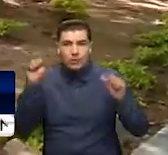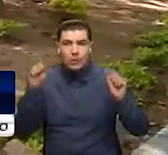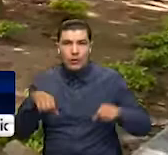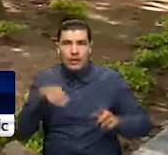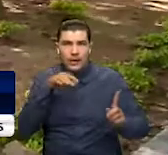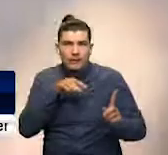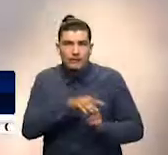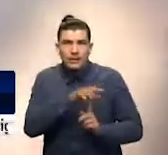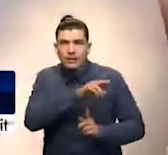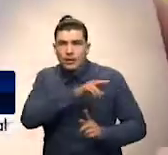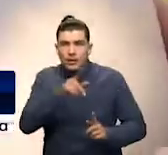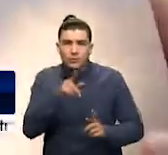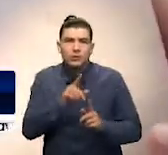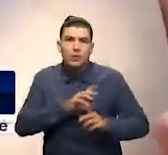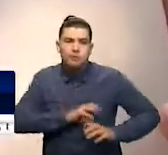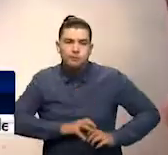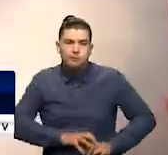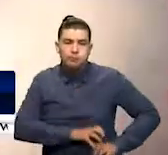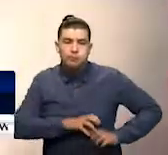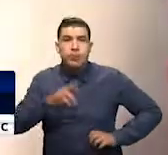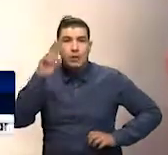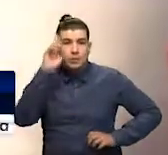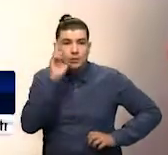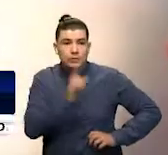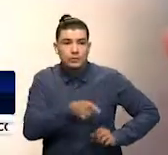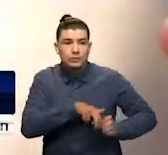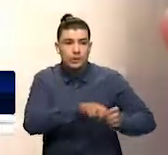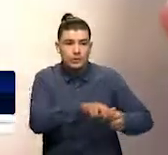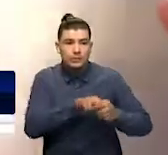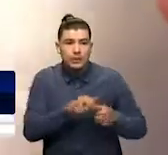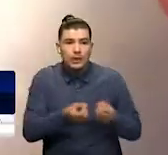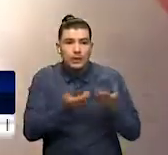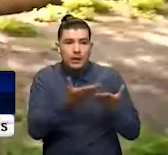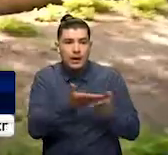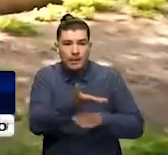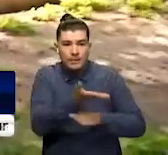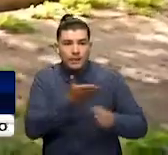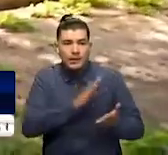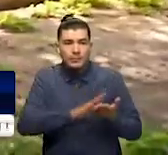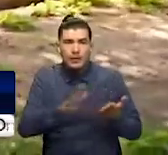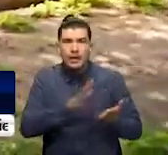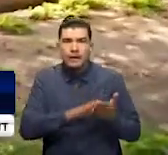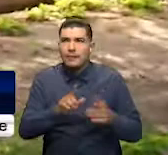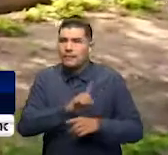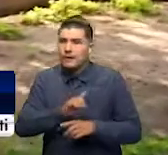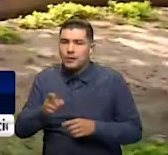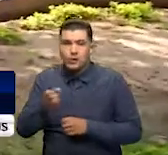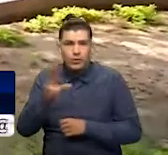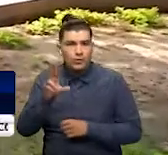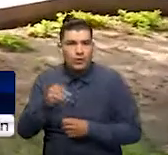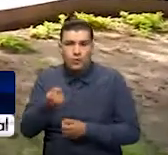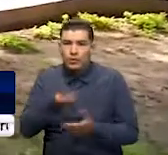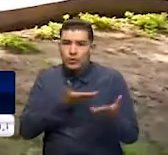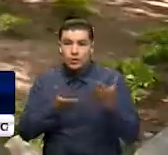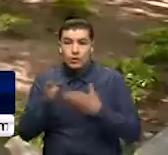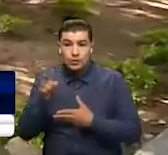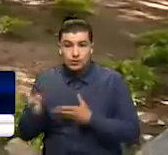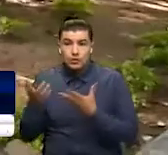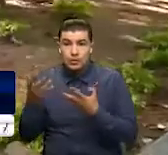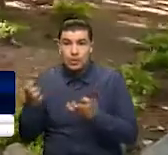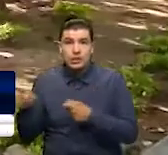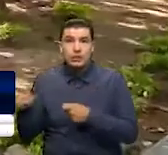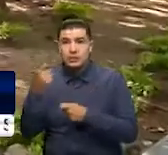molestar otros órganos. Un traslado habría sido autorizado, pero no en las condiciones que requiere la menor. Me la querían mandar